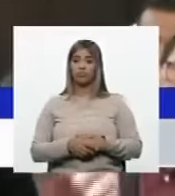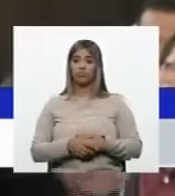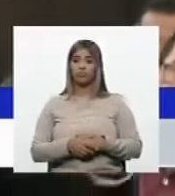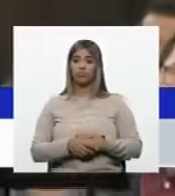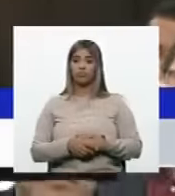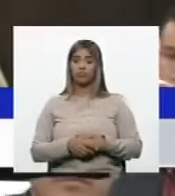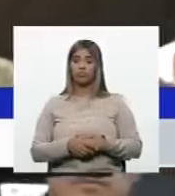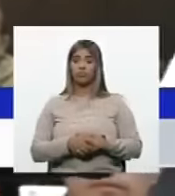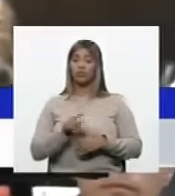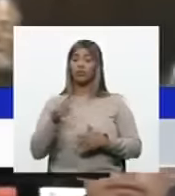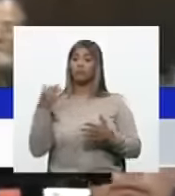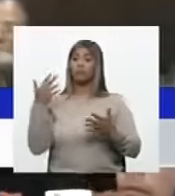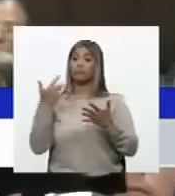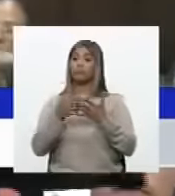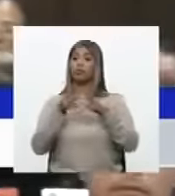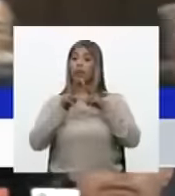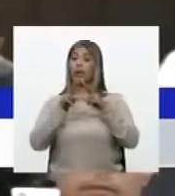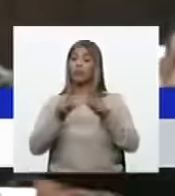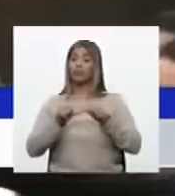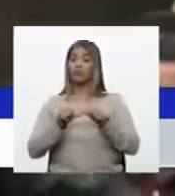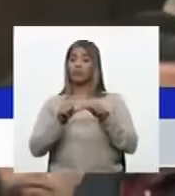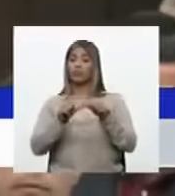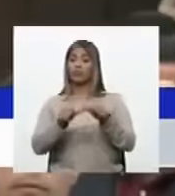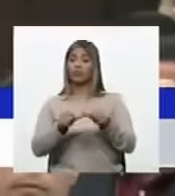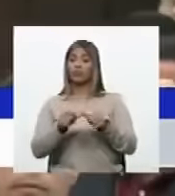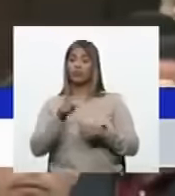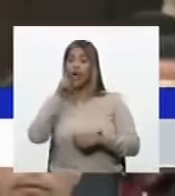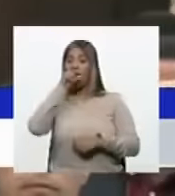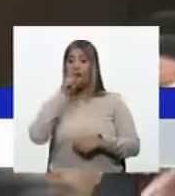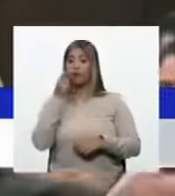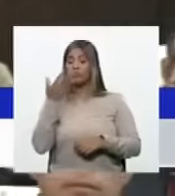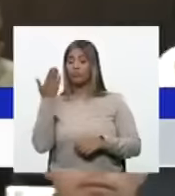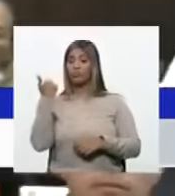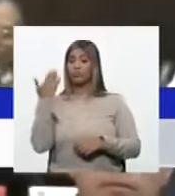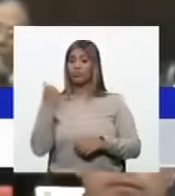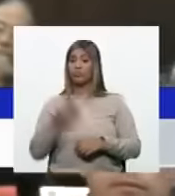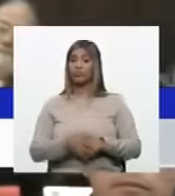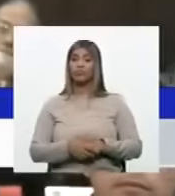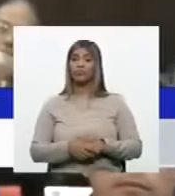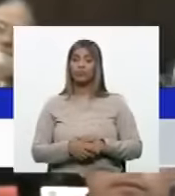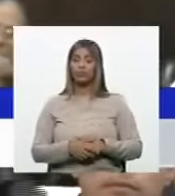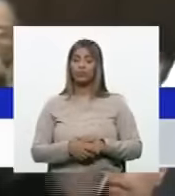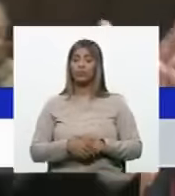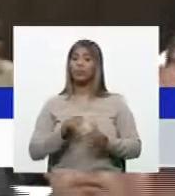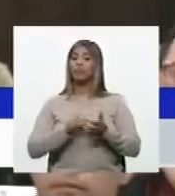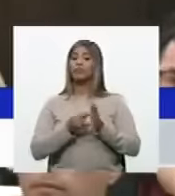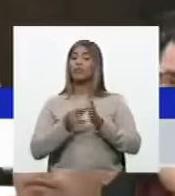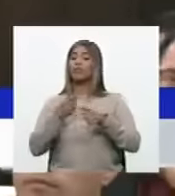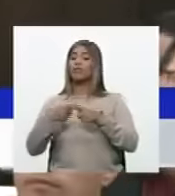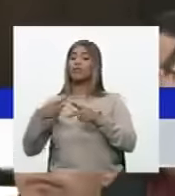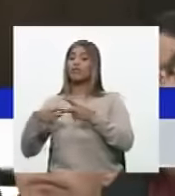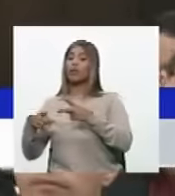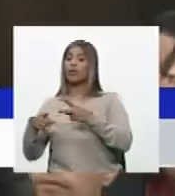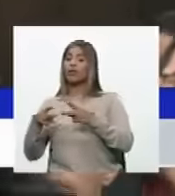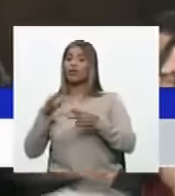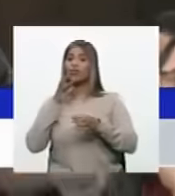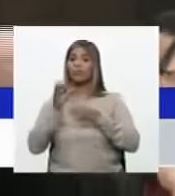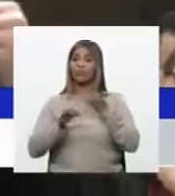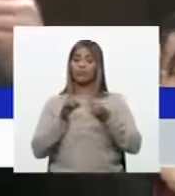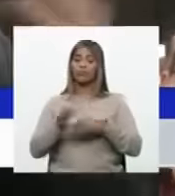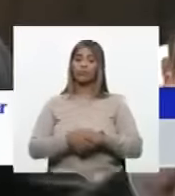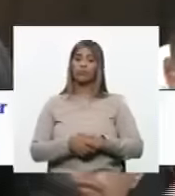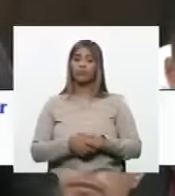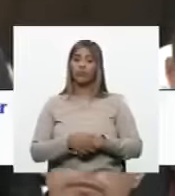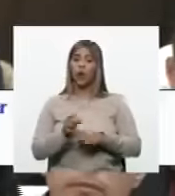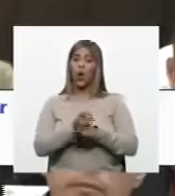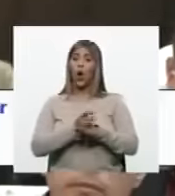que esto viene en una investigación continuada desde el año anterior, el año pasado, con respecto a las distintas declaraciones que dieron personeros de